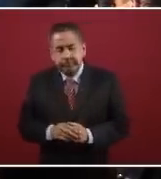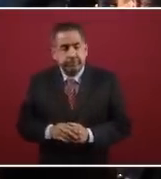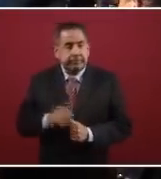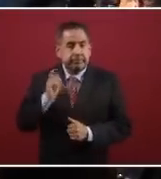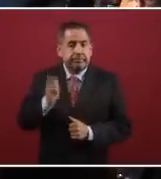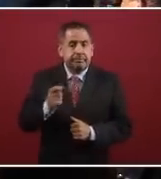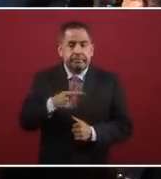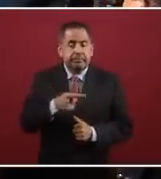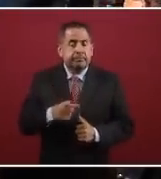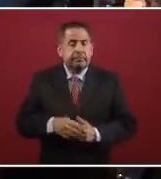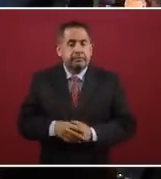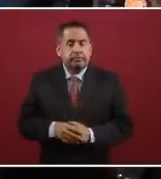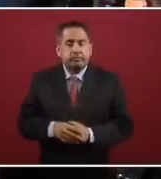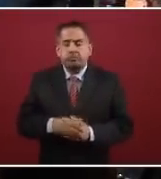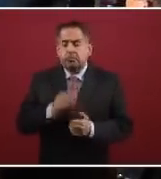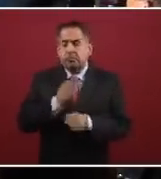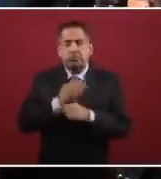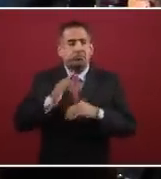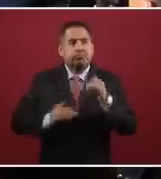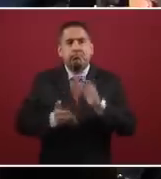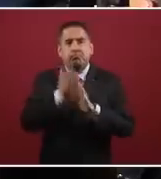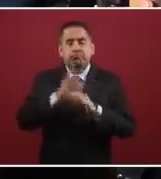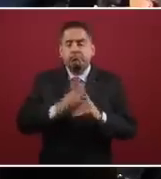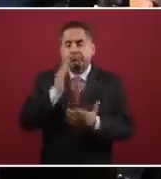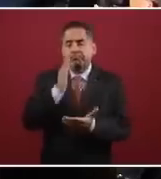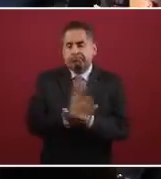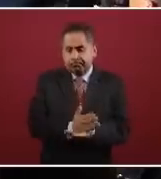está detenida la obra.